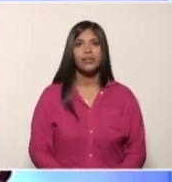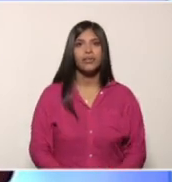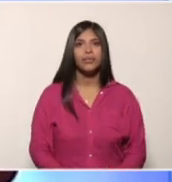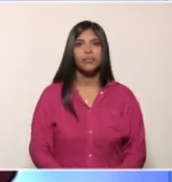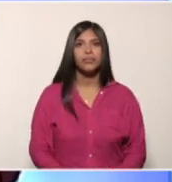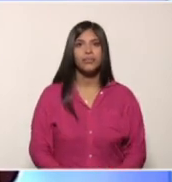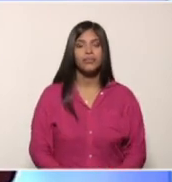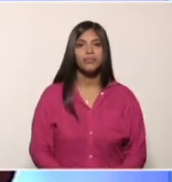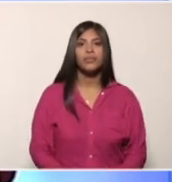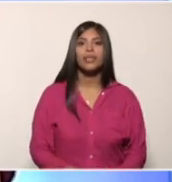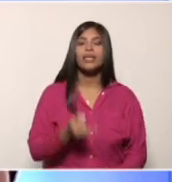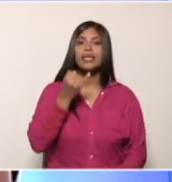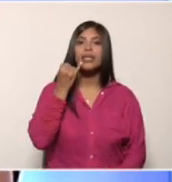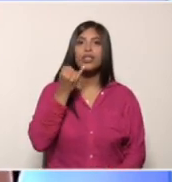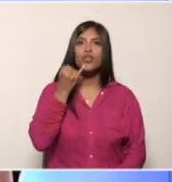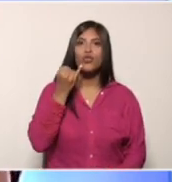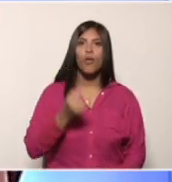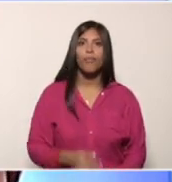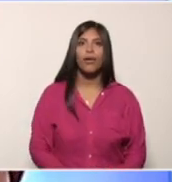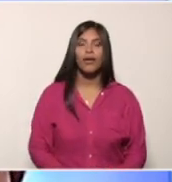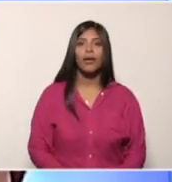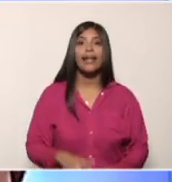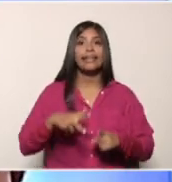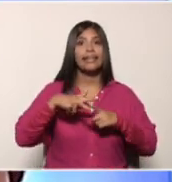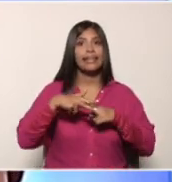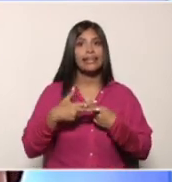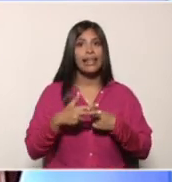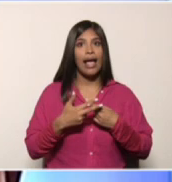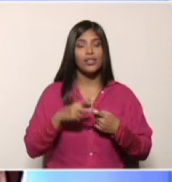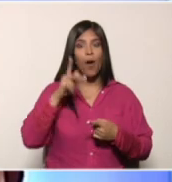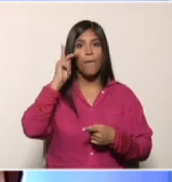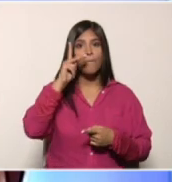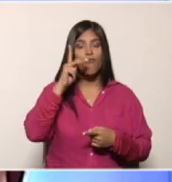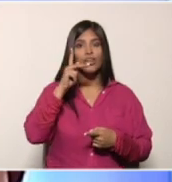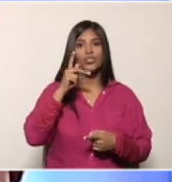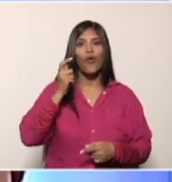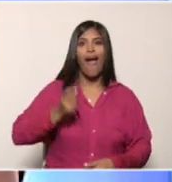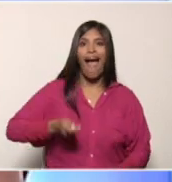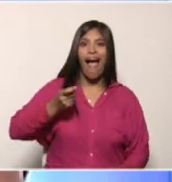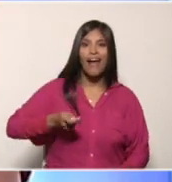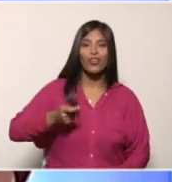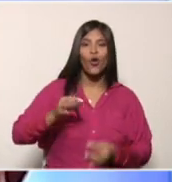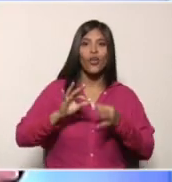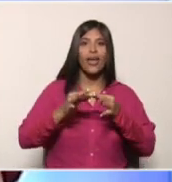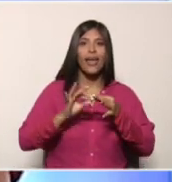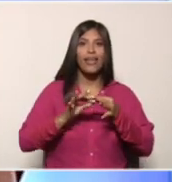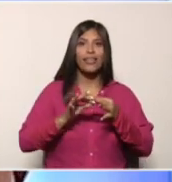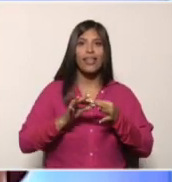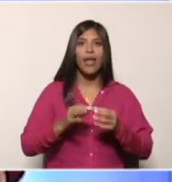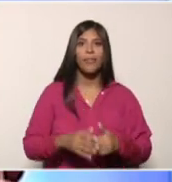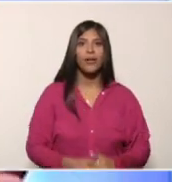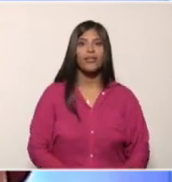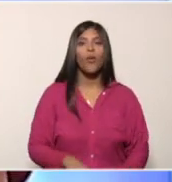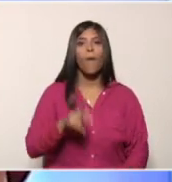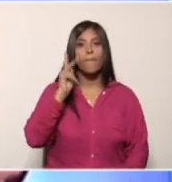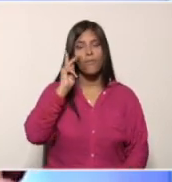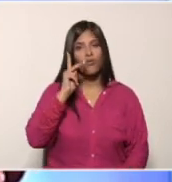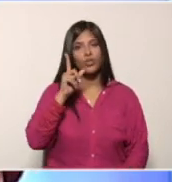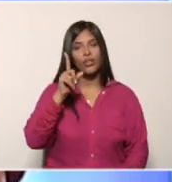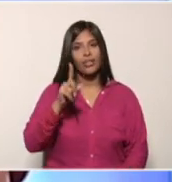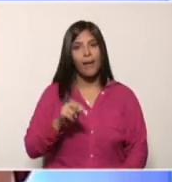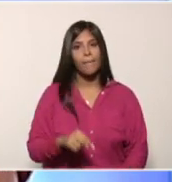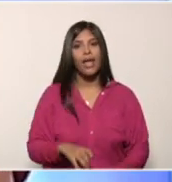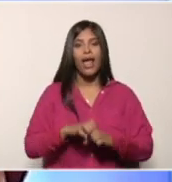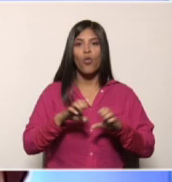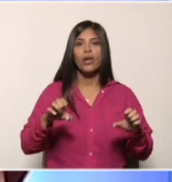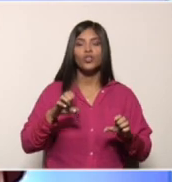esta tónica de los idiomas el taller del profesor Antonio Castillo, intérprete de nuestro programa Cada Familia Una Escuela, y profesor de